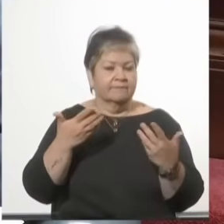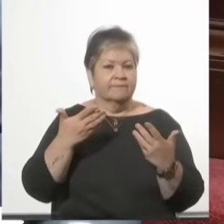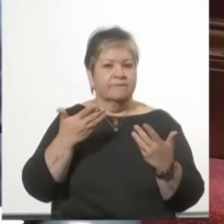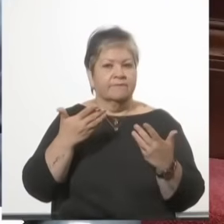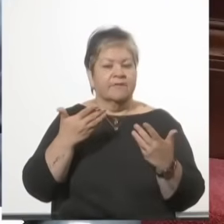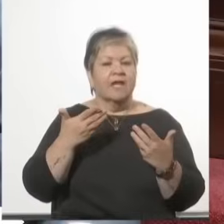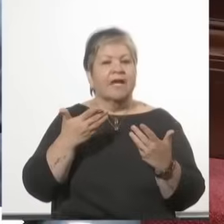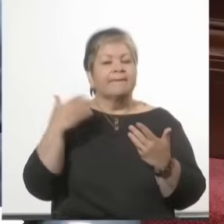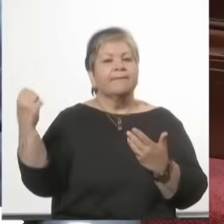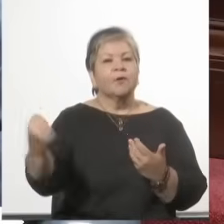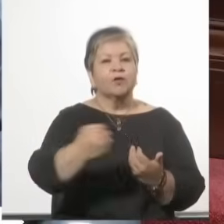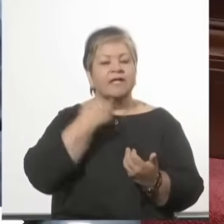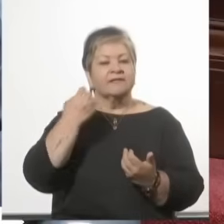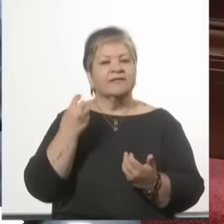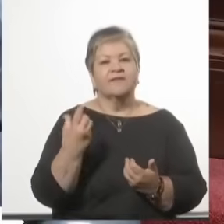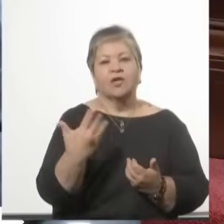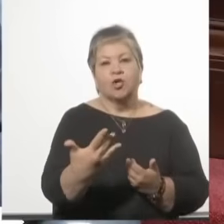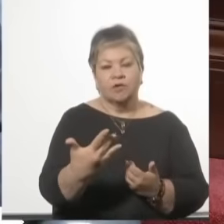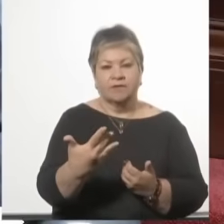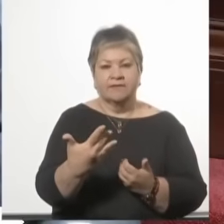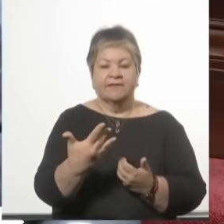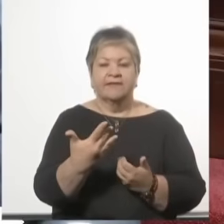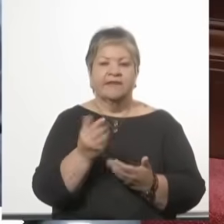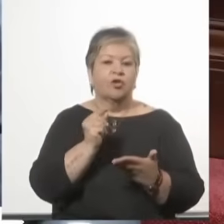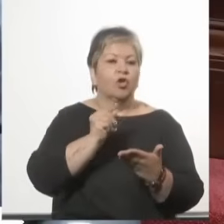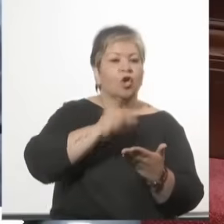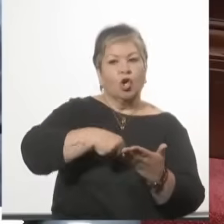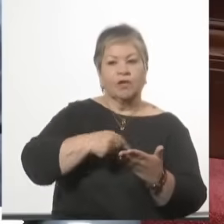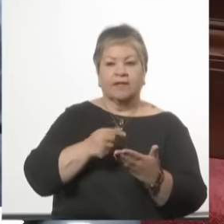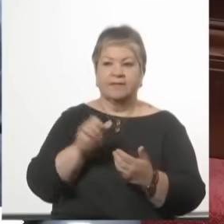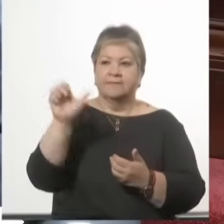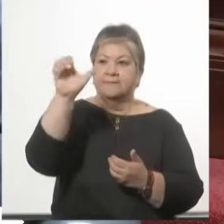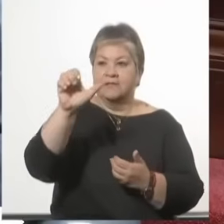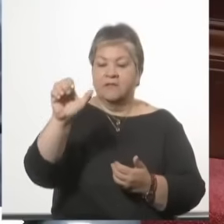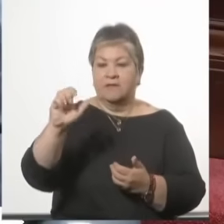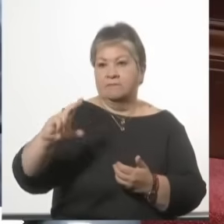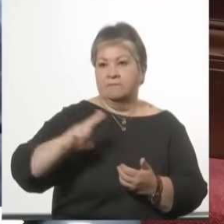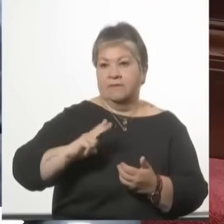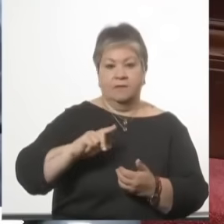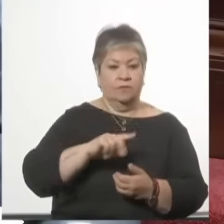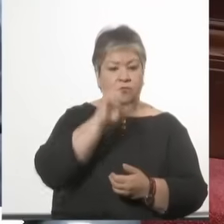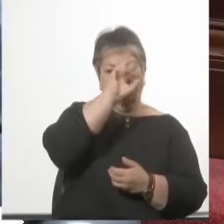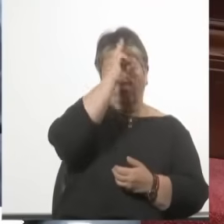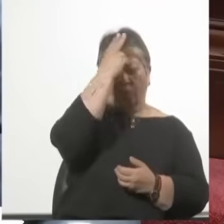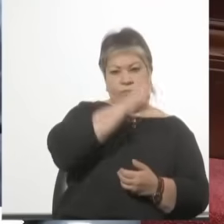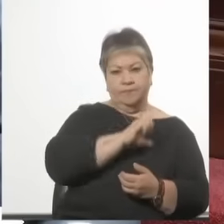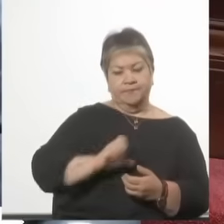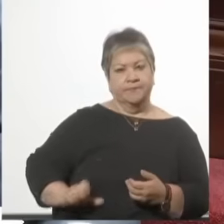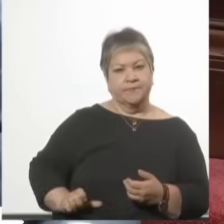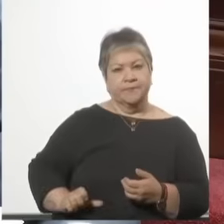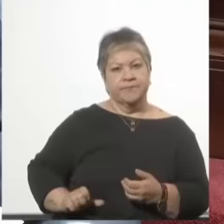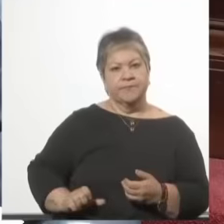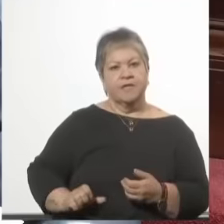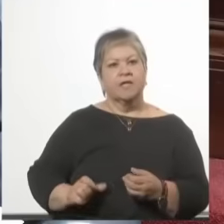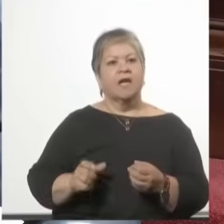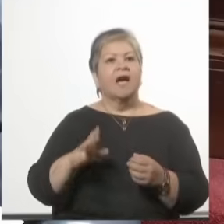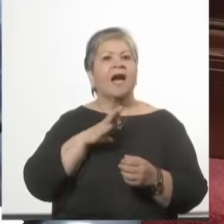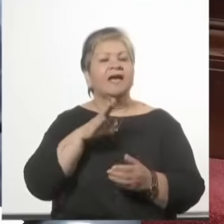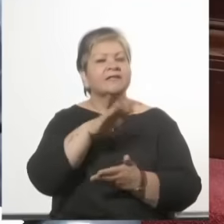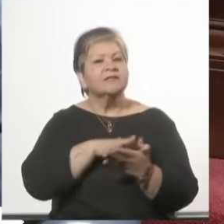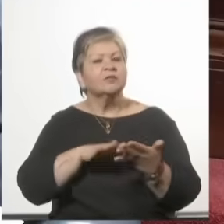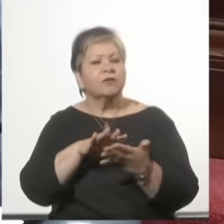trascendencia que tienen tales valores en el comportamiento de los contratantes. Su importancia es tal que se registran incluso casos jurisprudenciales